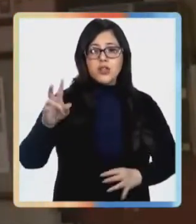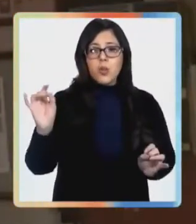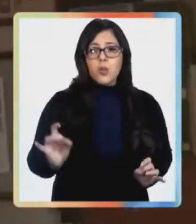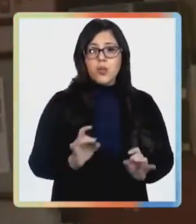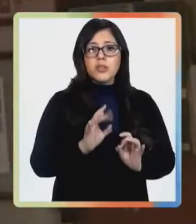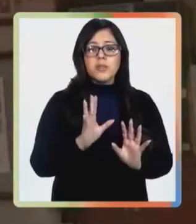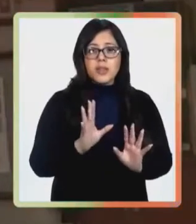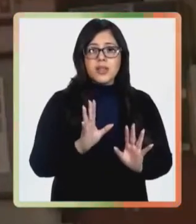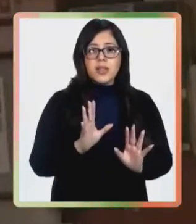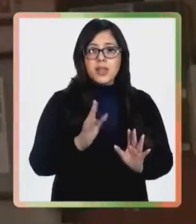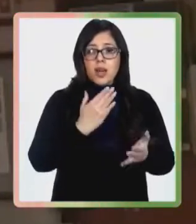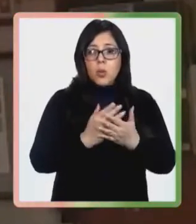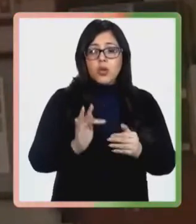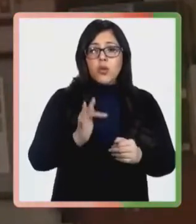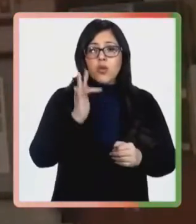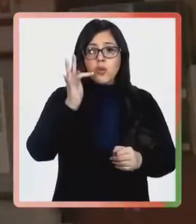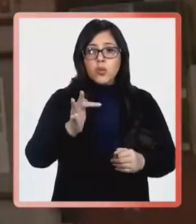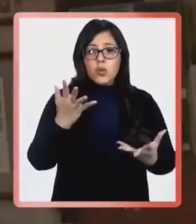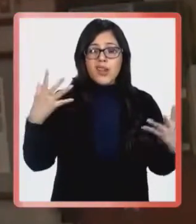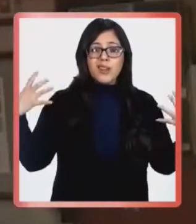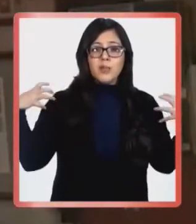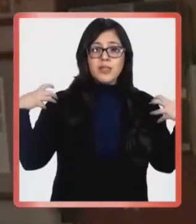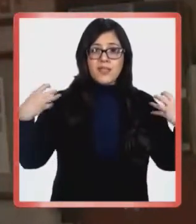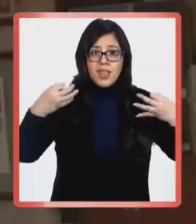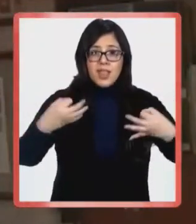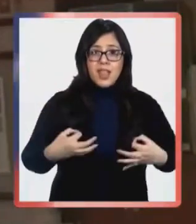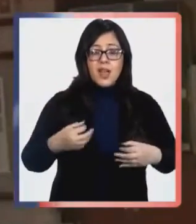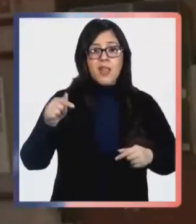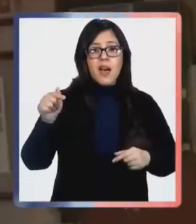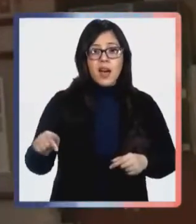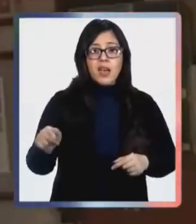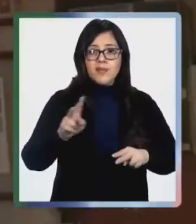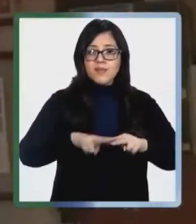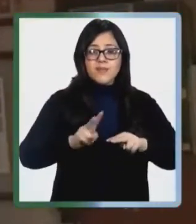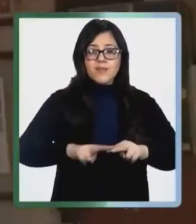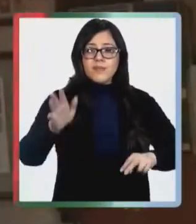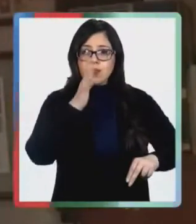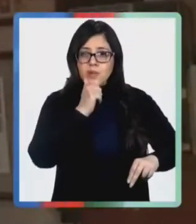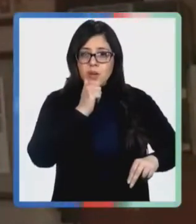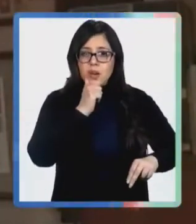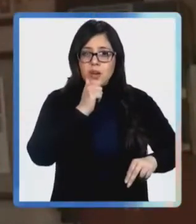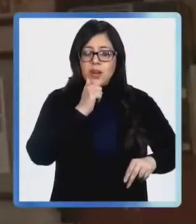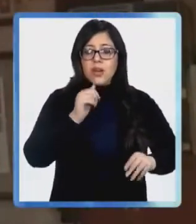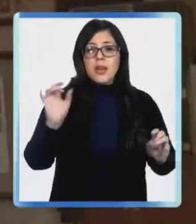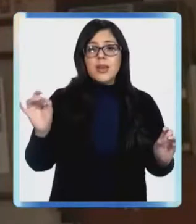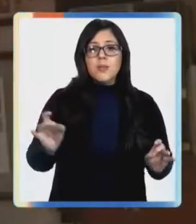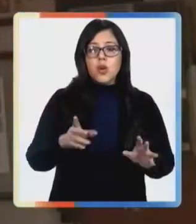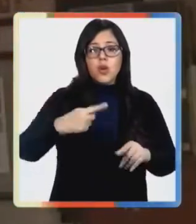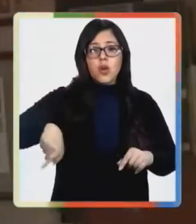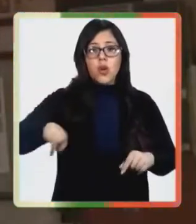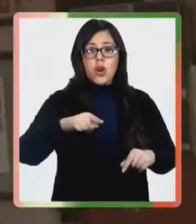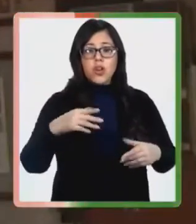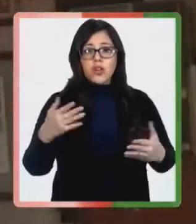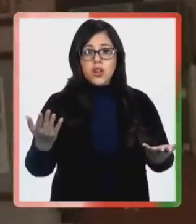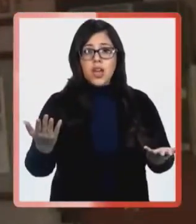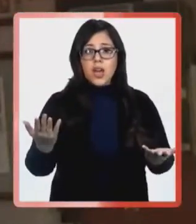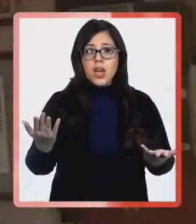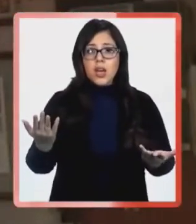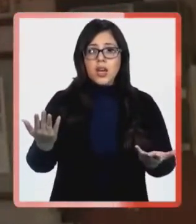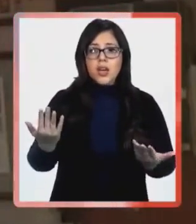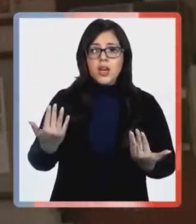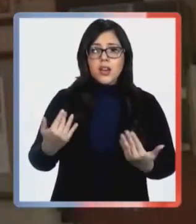desarrollo final de su vida muy probablemente cuando tengan que tomar algún tipo de responsabilidad no van a estar preparados y más bien van a